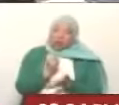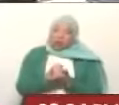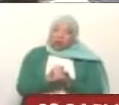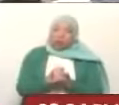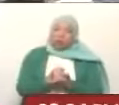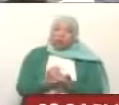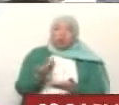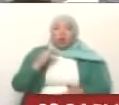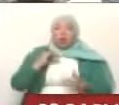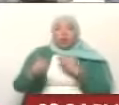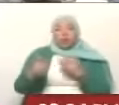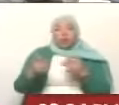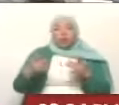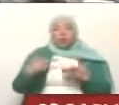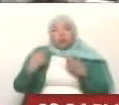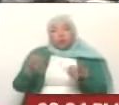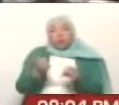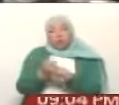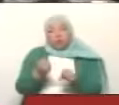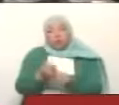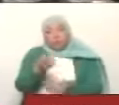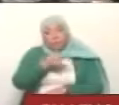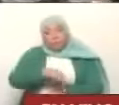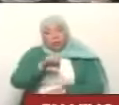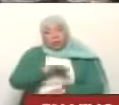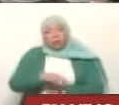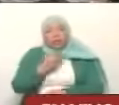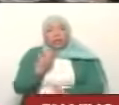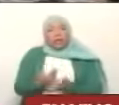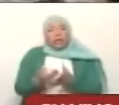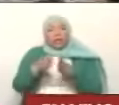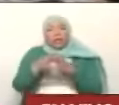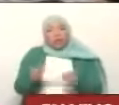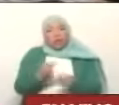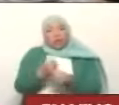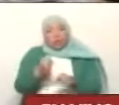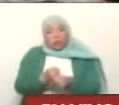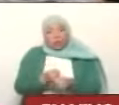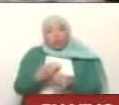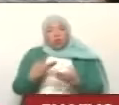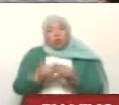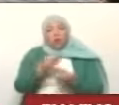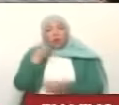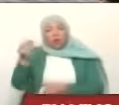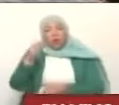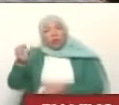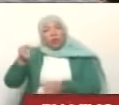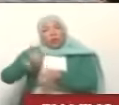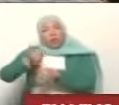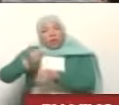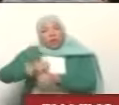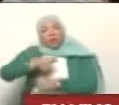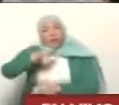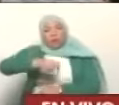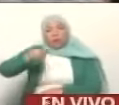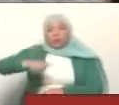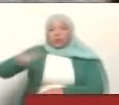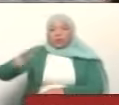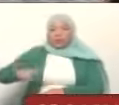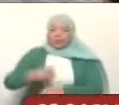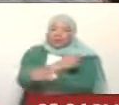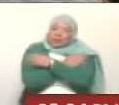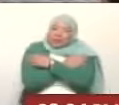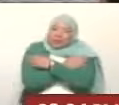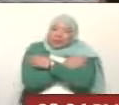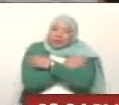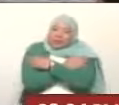con su moral, con su virtud y con sus valores socialistas. Gracias por tanto y cuente siempre con la juventud y con la clase obrera. Bueno, ven acá, Joana, dame un abrazo,